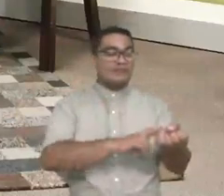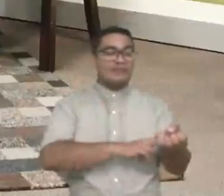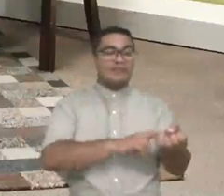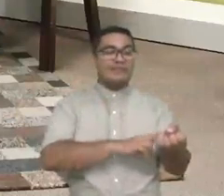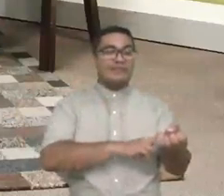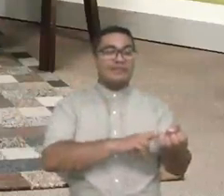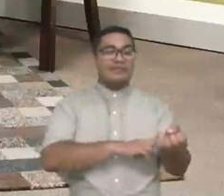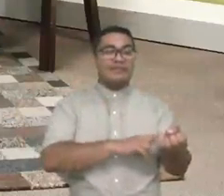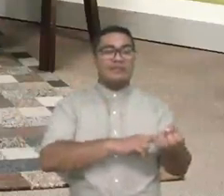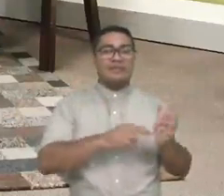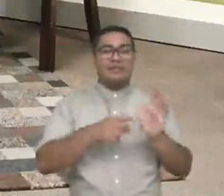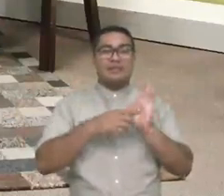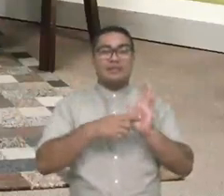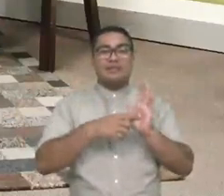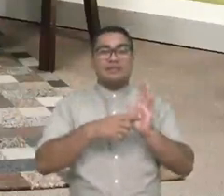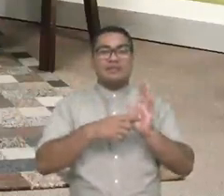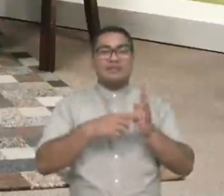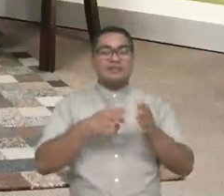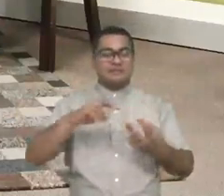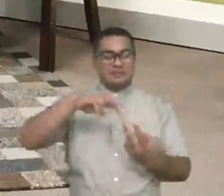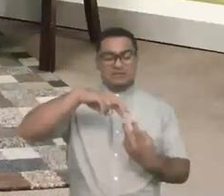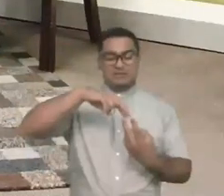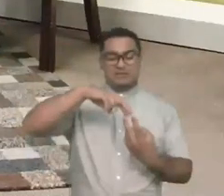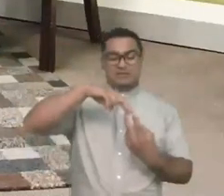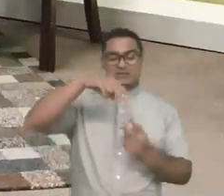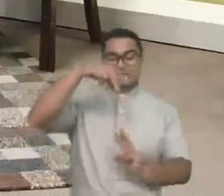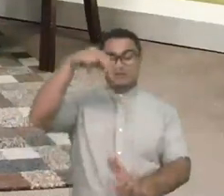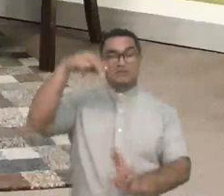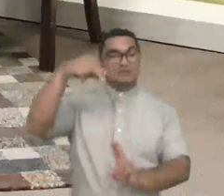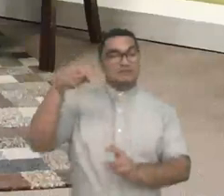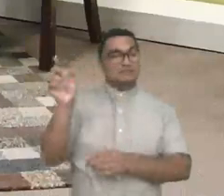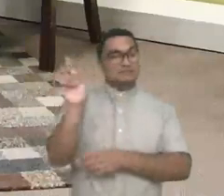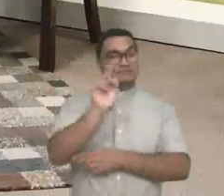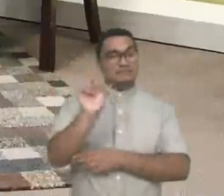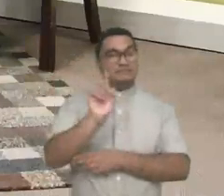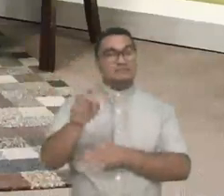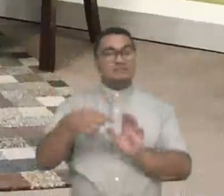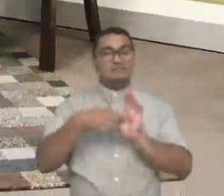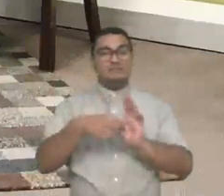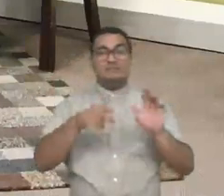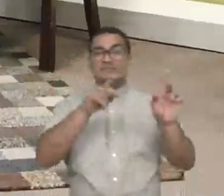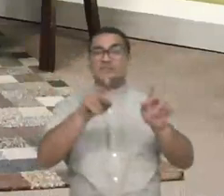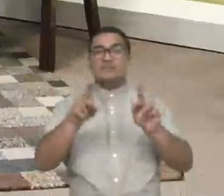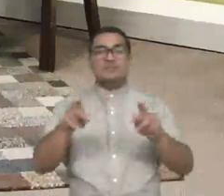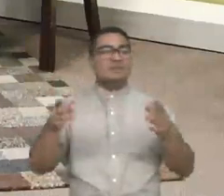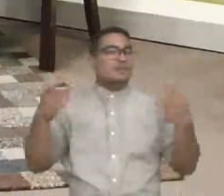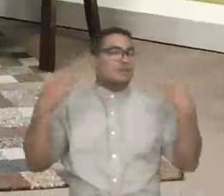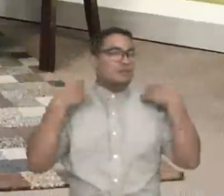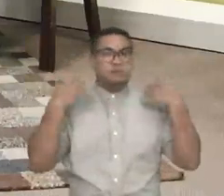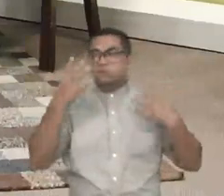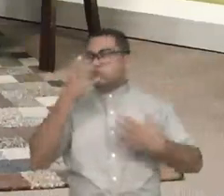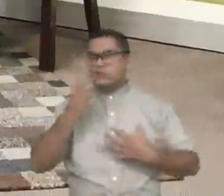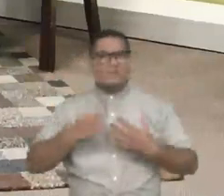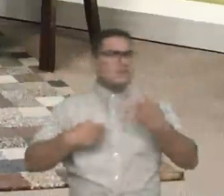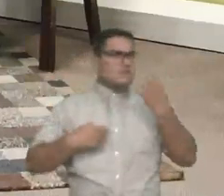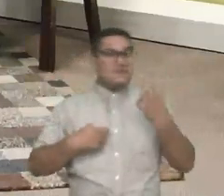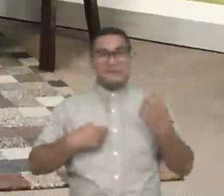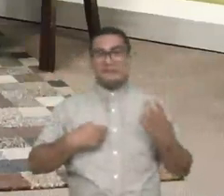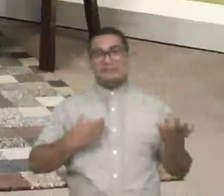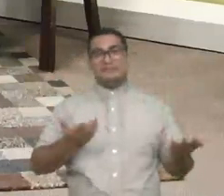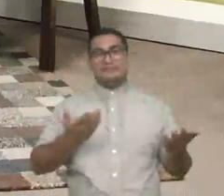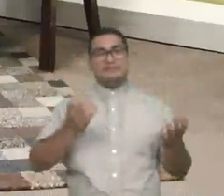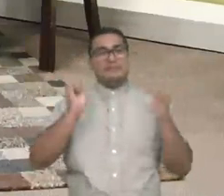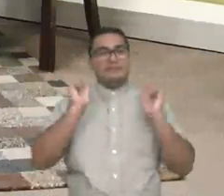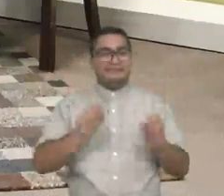no necesariamente la predisposición genética por tus familiares, sino el nivel de estrés que te expones cada día y tenés la capacidad